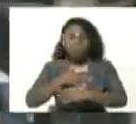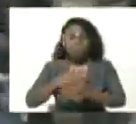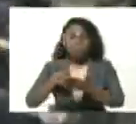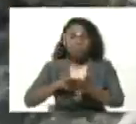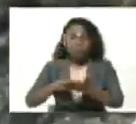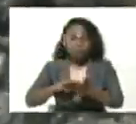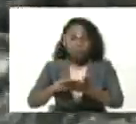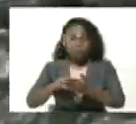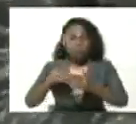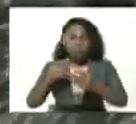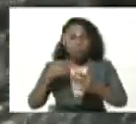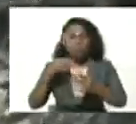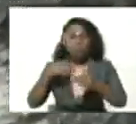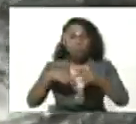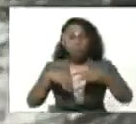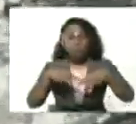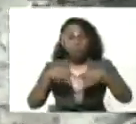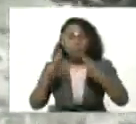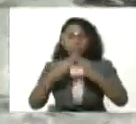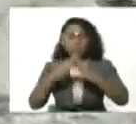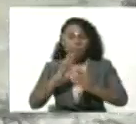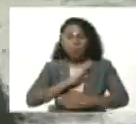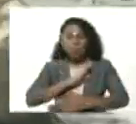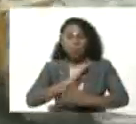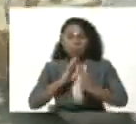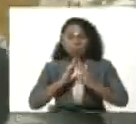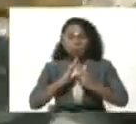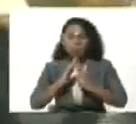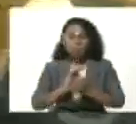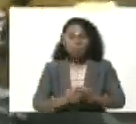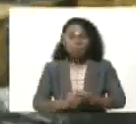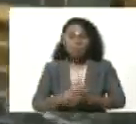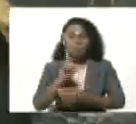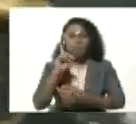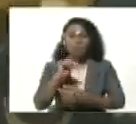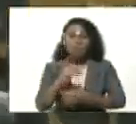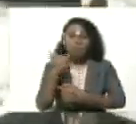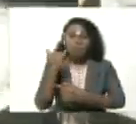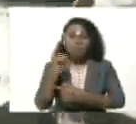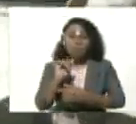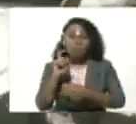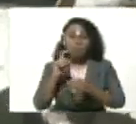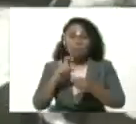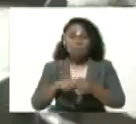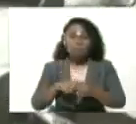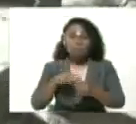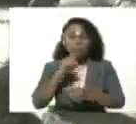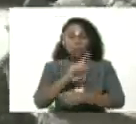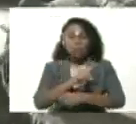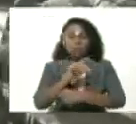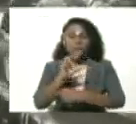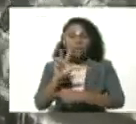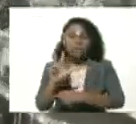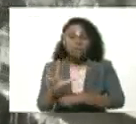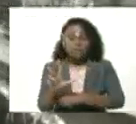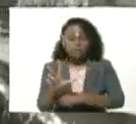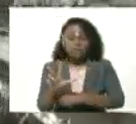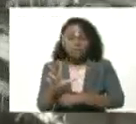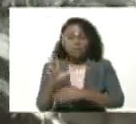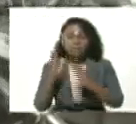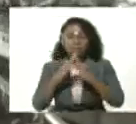recuperar la habitabilidad de vivienda en sus propias viviendas. También registramos 103 viviendas que